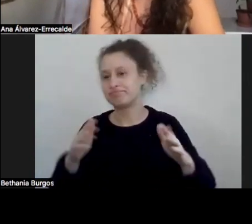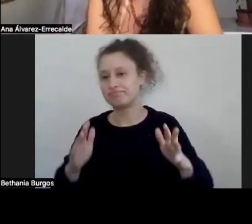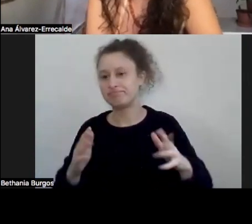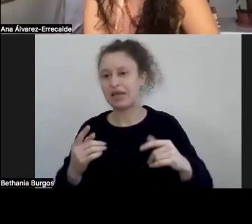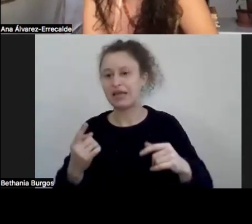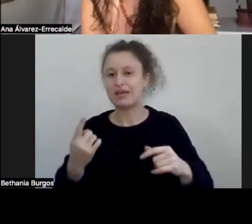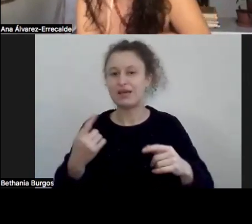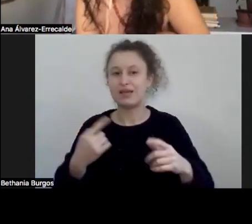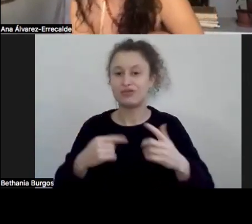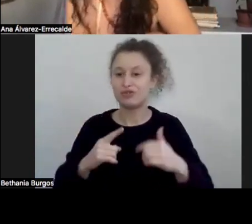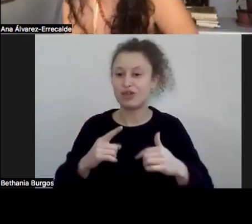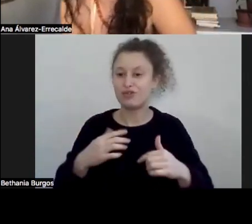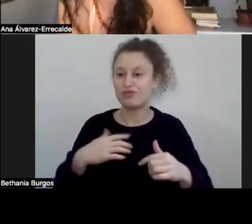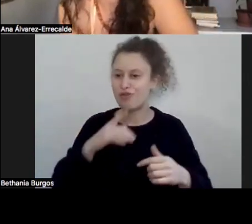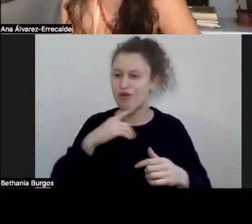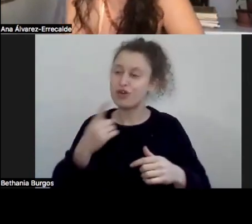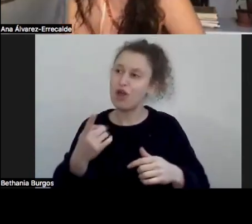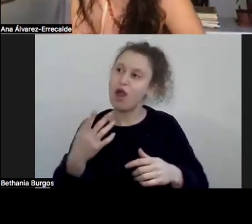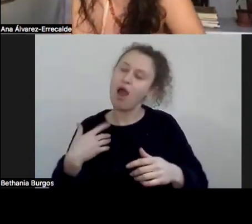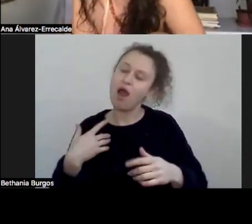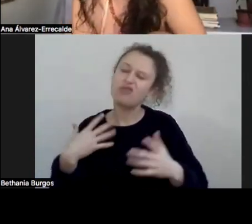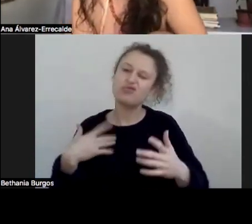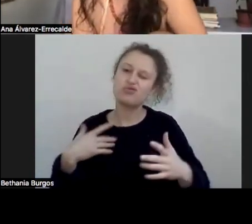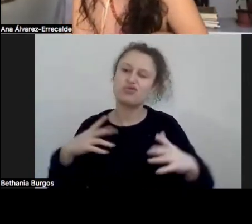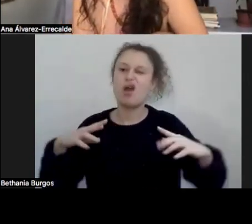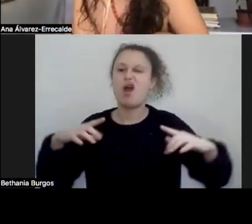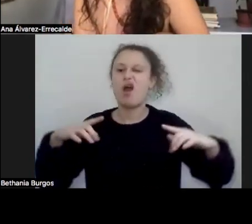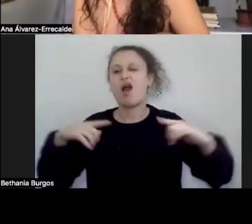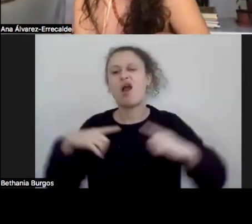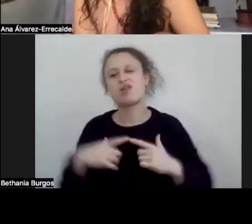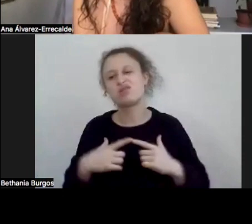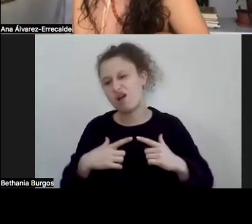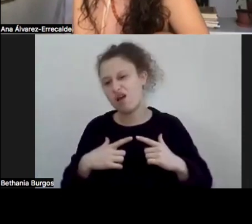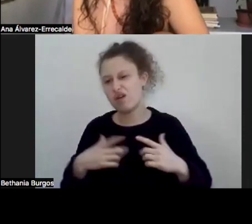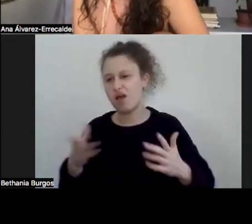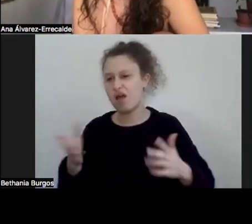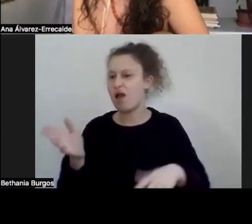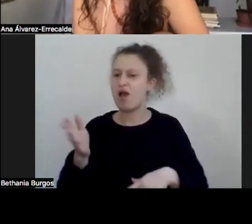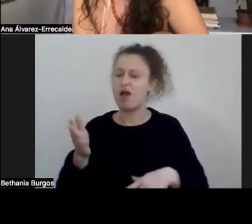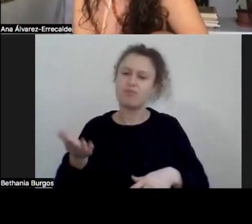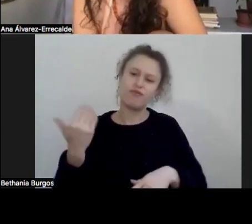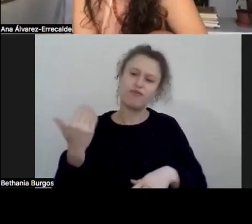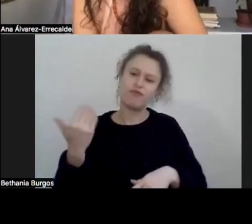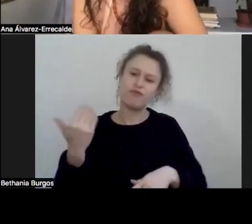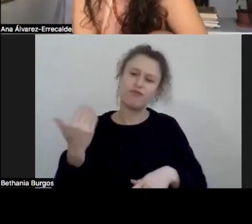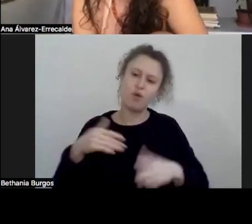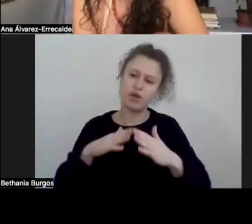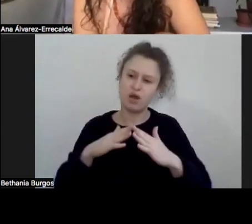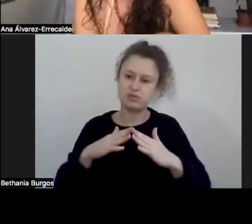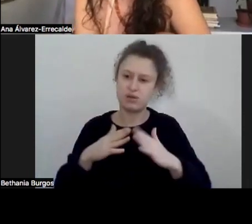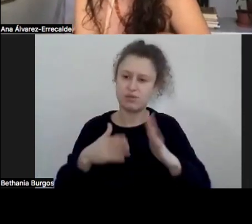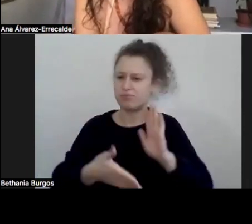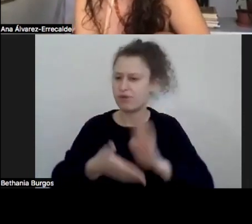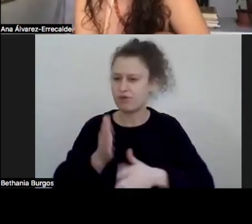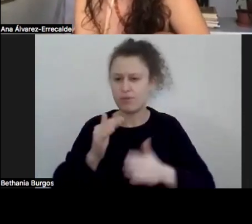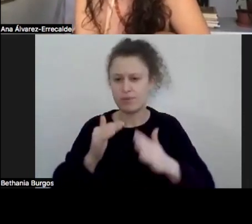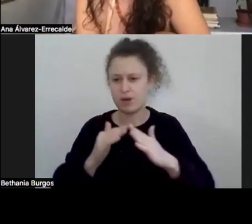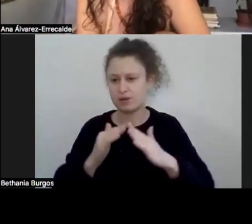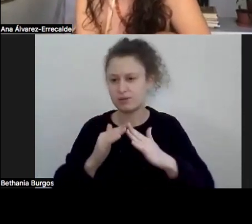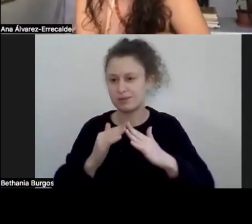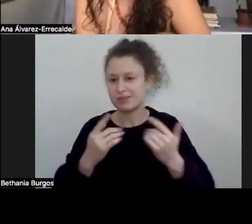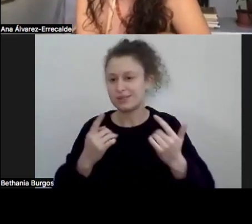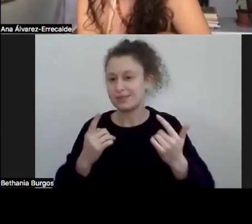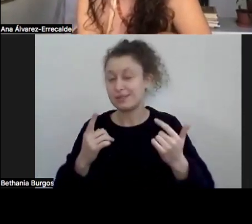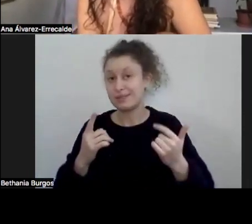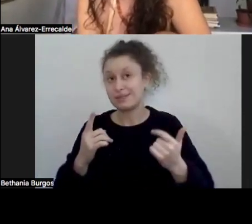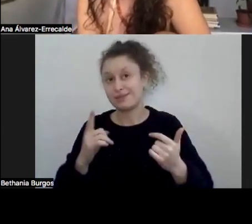necesita irse, tenemos que ir a hacer una siesta, eh, eh, y Nuria me decía que esto le pesaba,